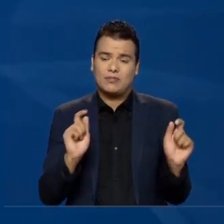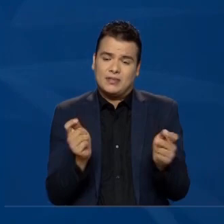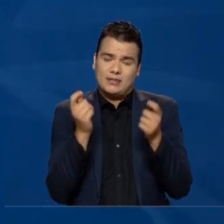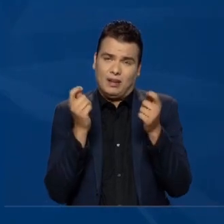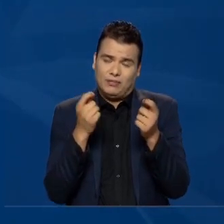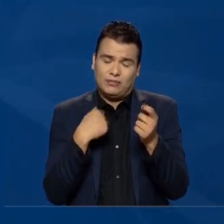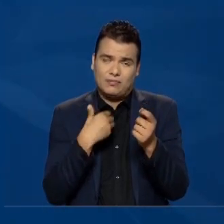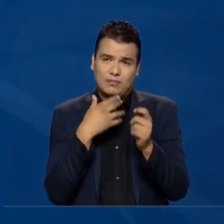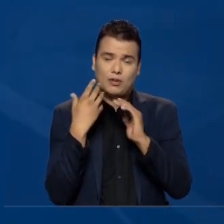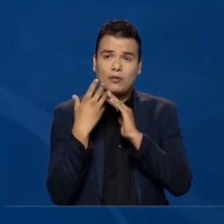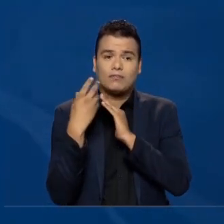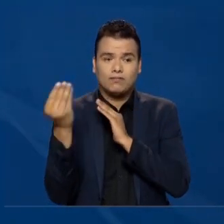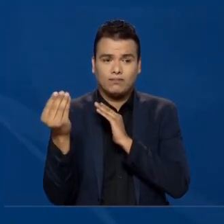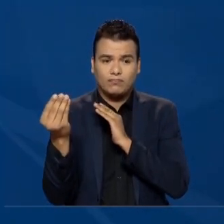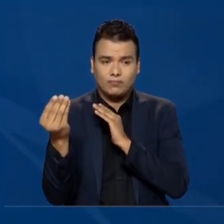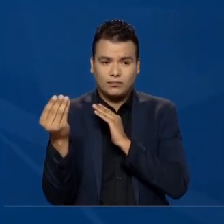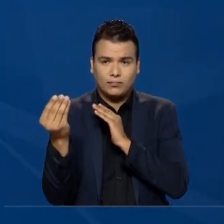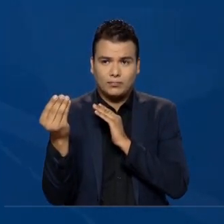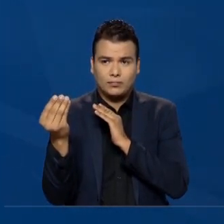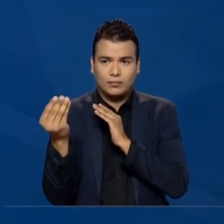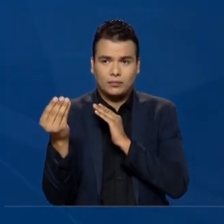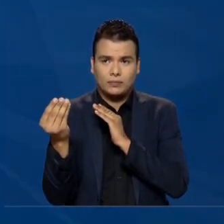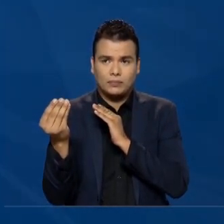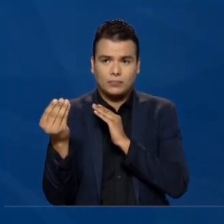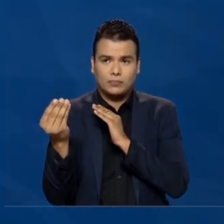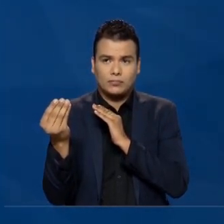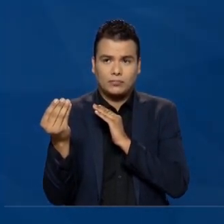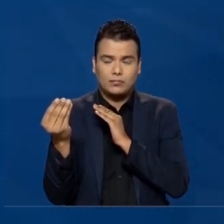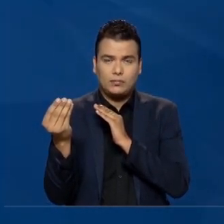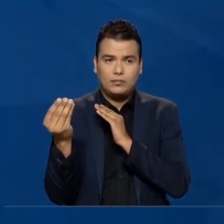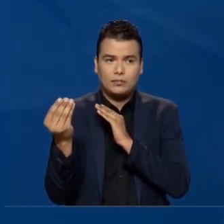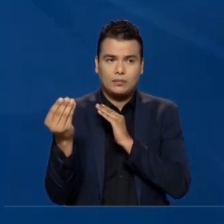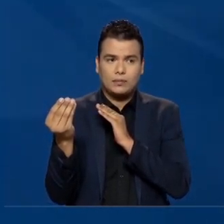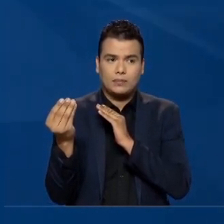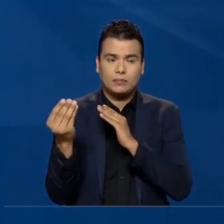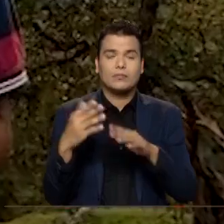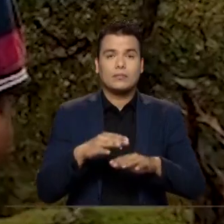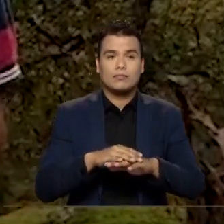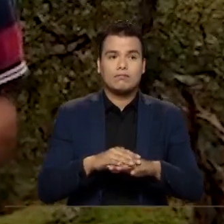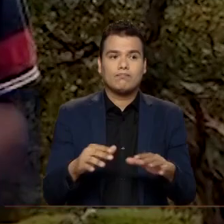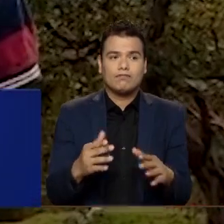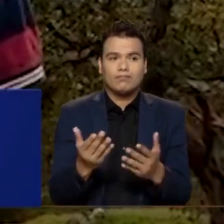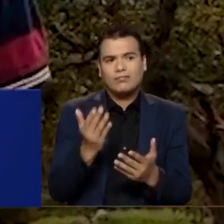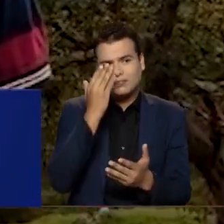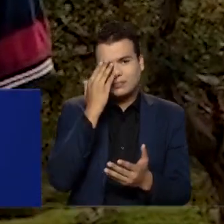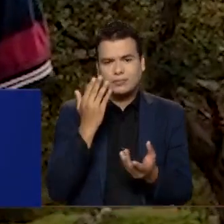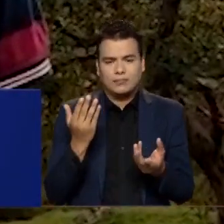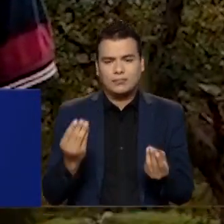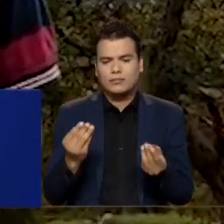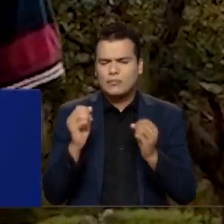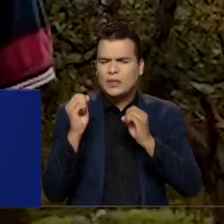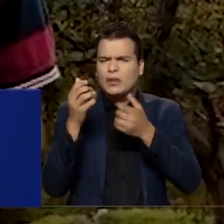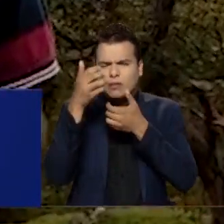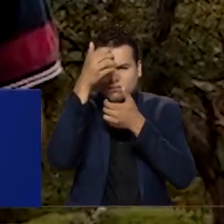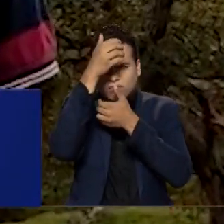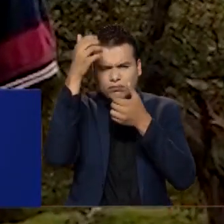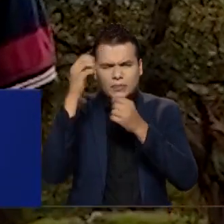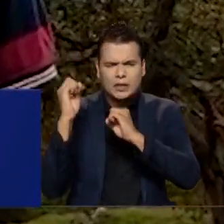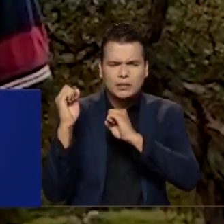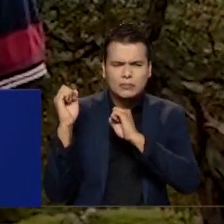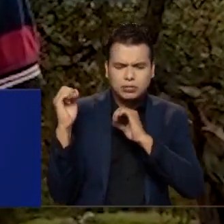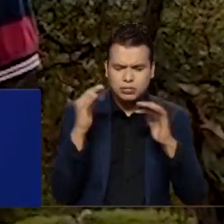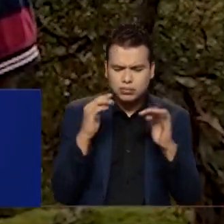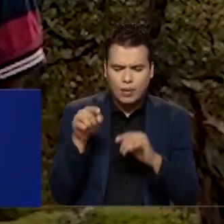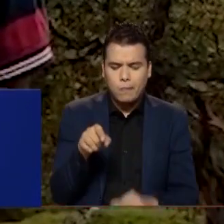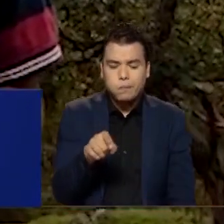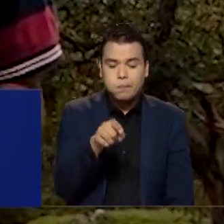para salvar sus vidas. Se llevan cruentos enfrentamientos entre grupos armados ilegales por disputa de territorio y ya hizo presencia